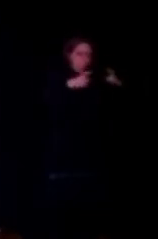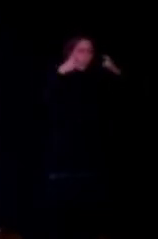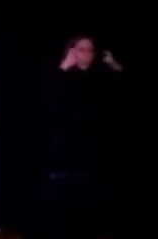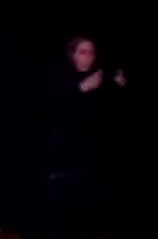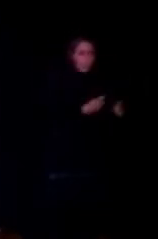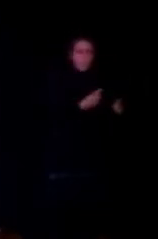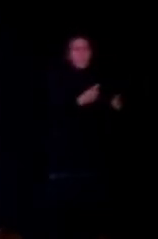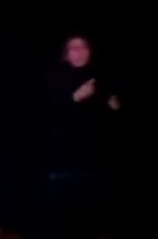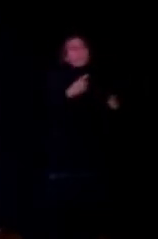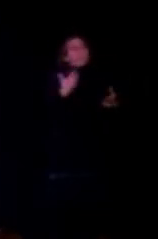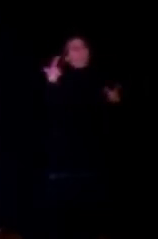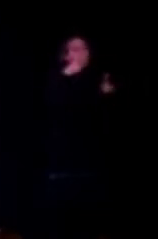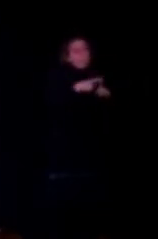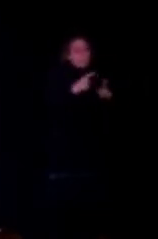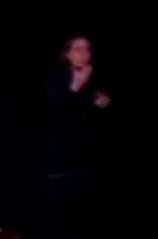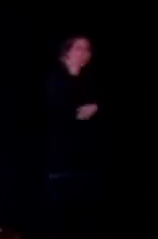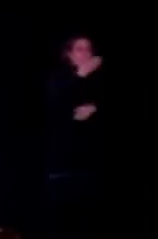y todas